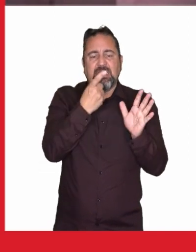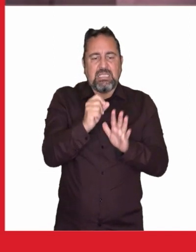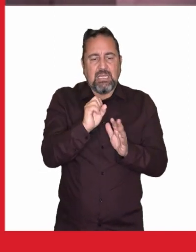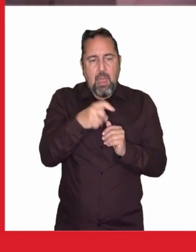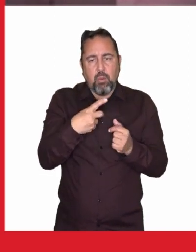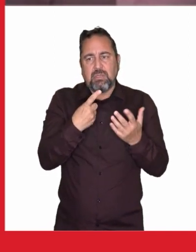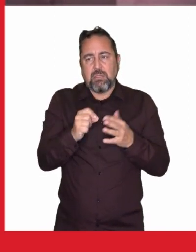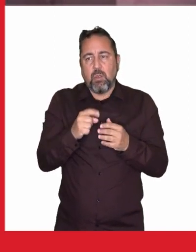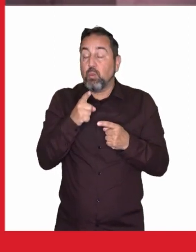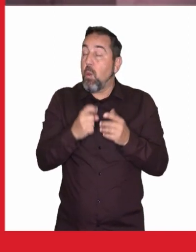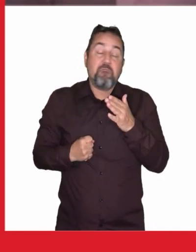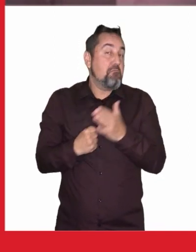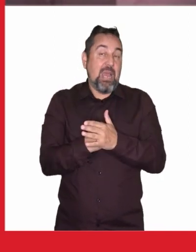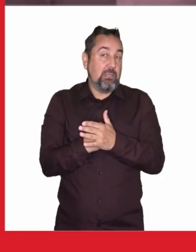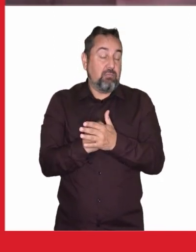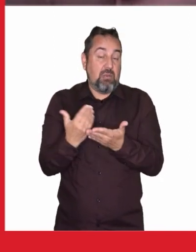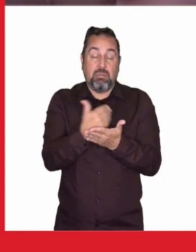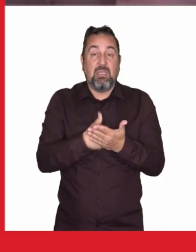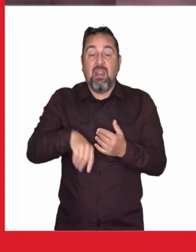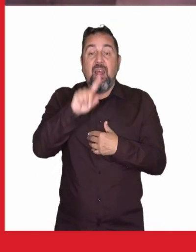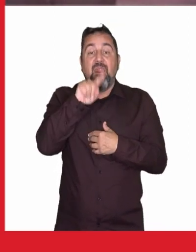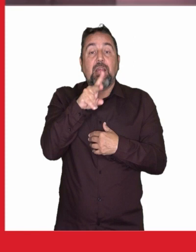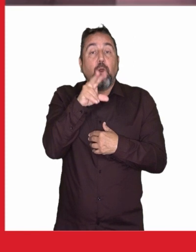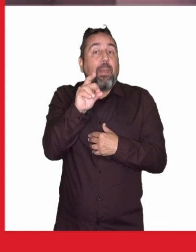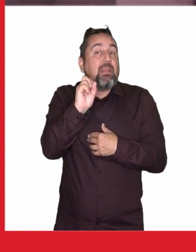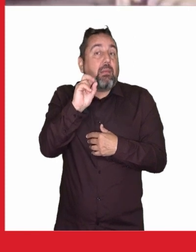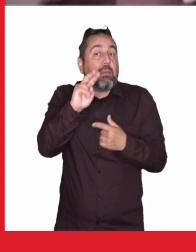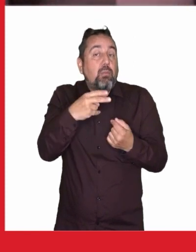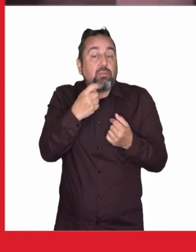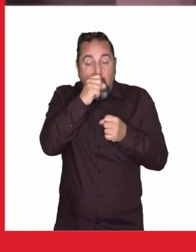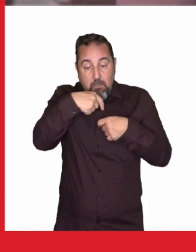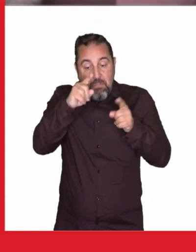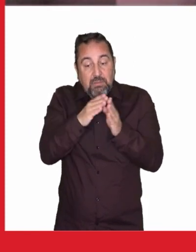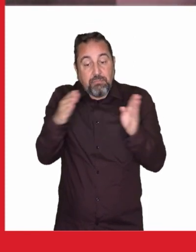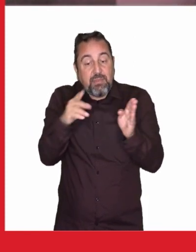zapatos al mes, vendes cada par de zapatos a 60 euros, tú lo máximo